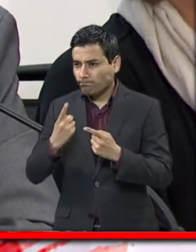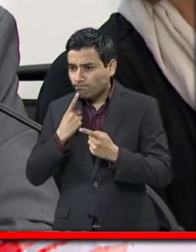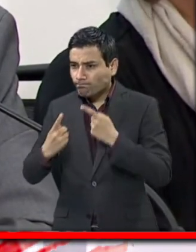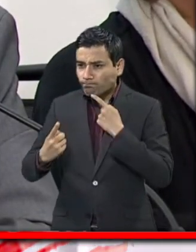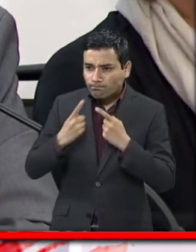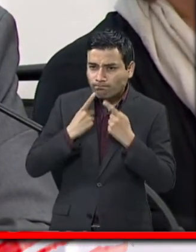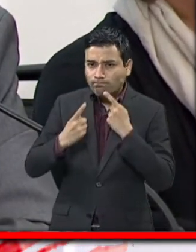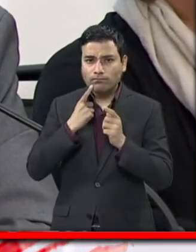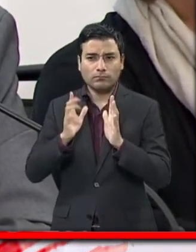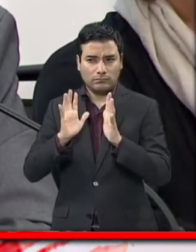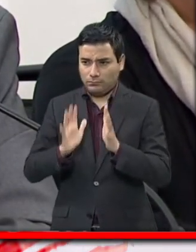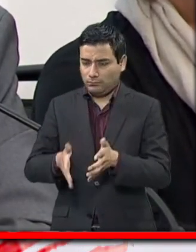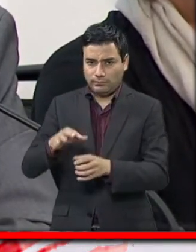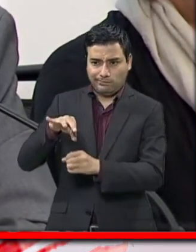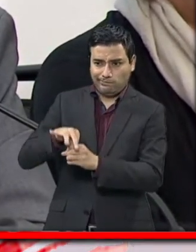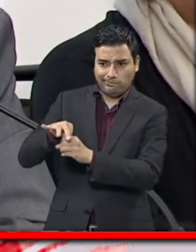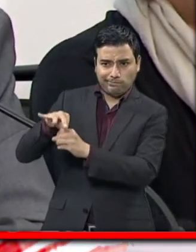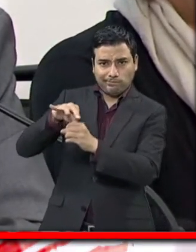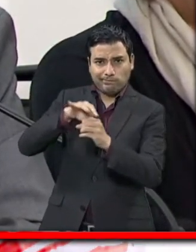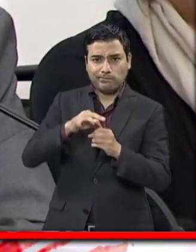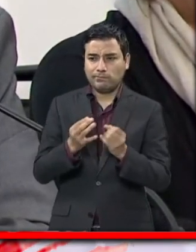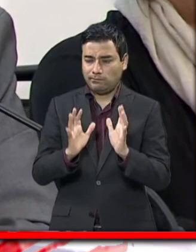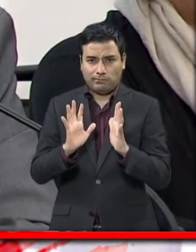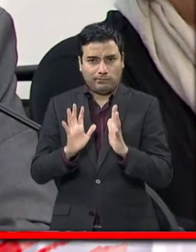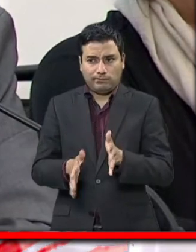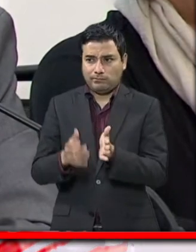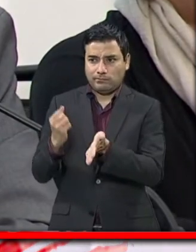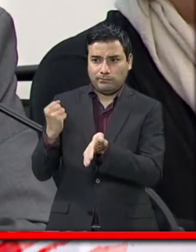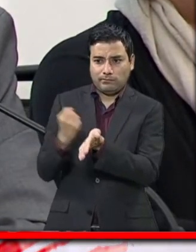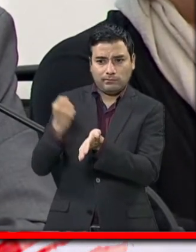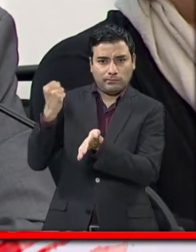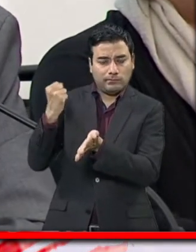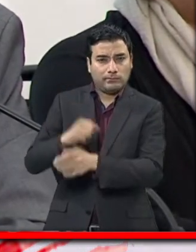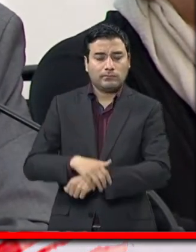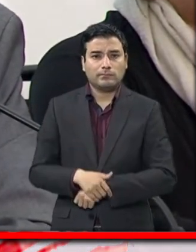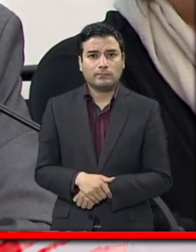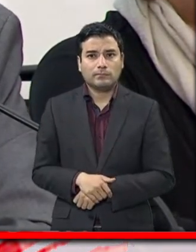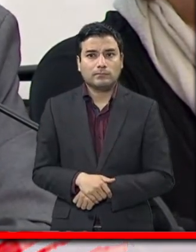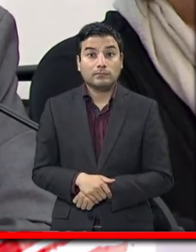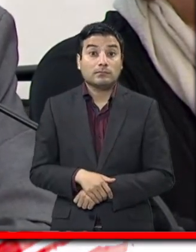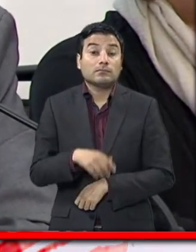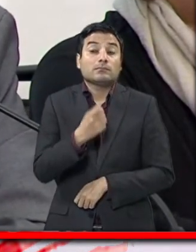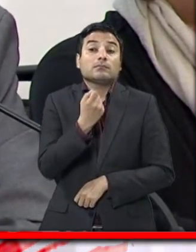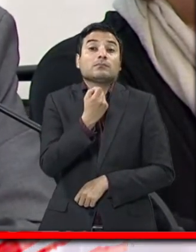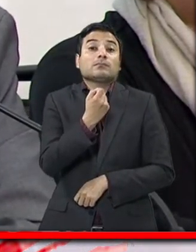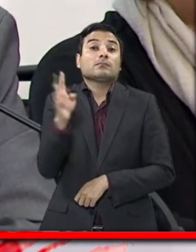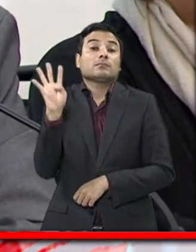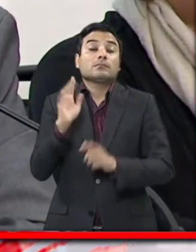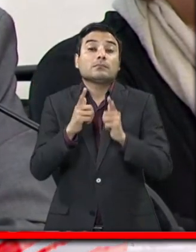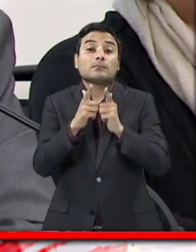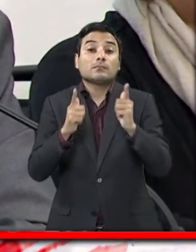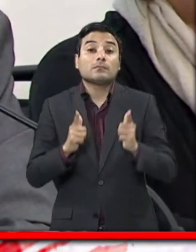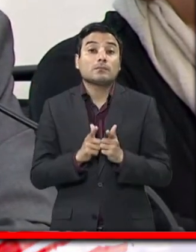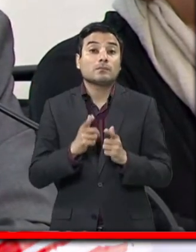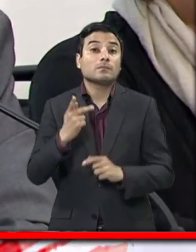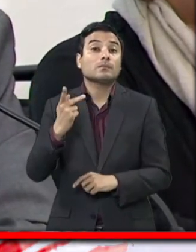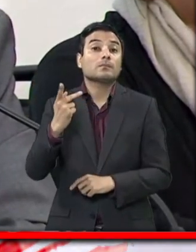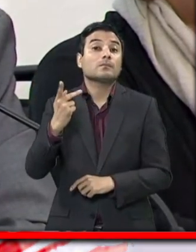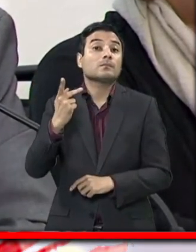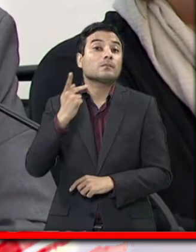las votaron las aprobaron y algunos actores como los partidos